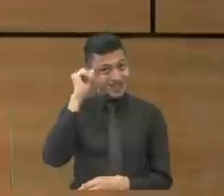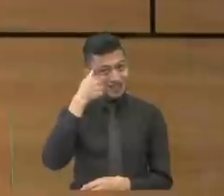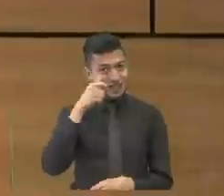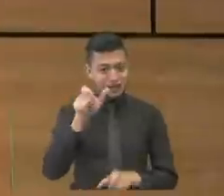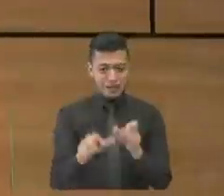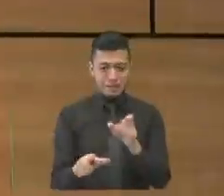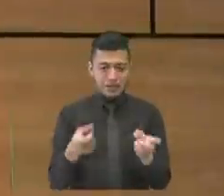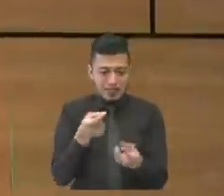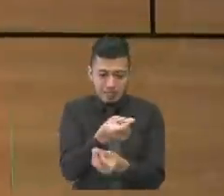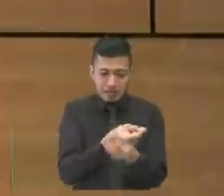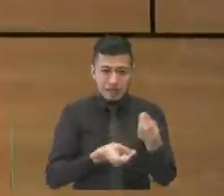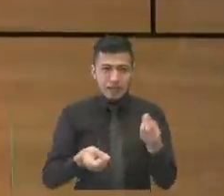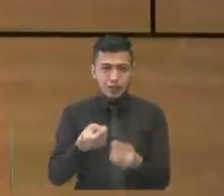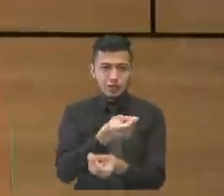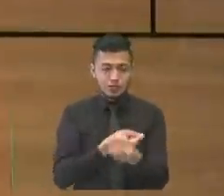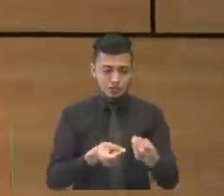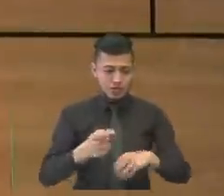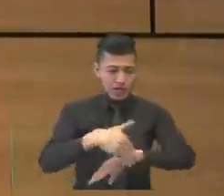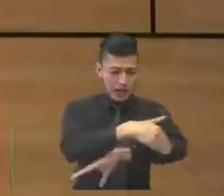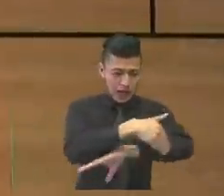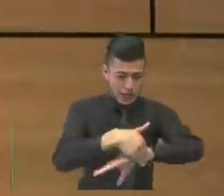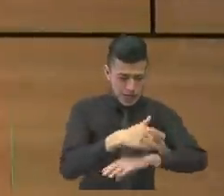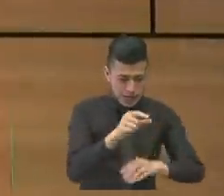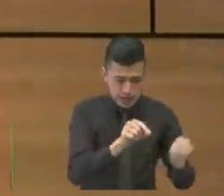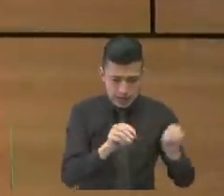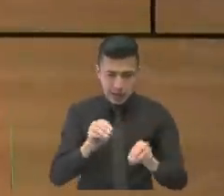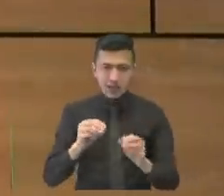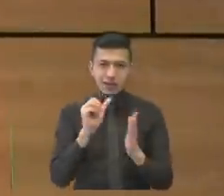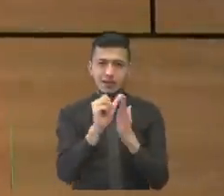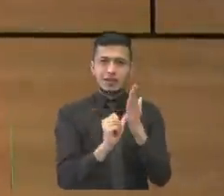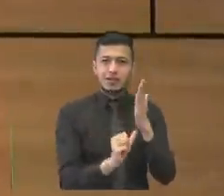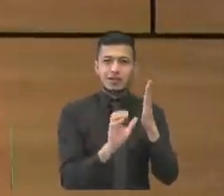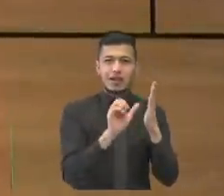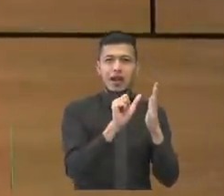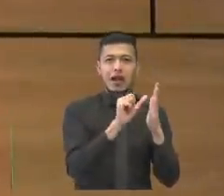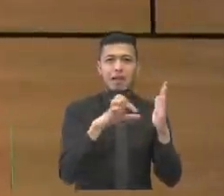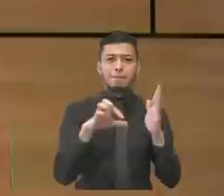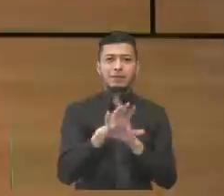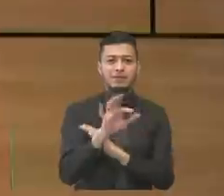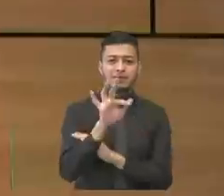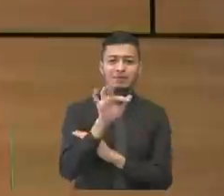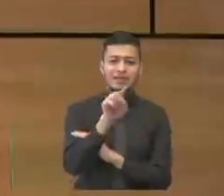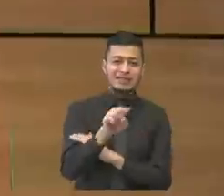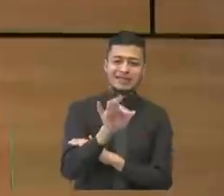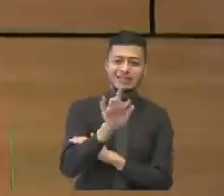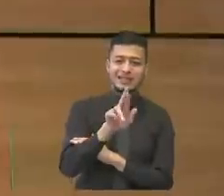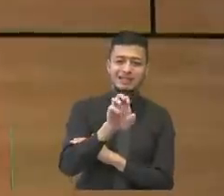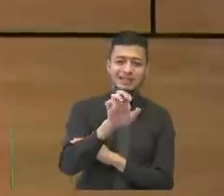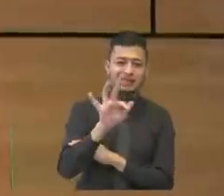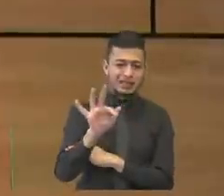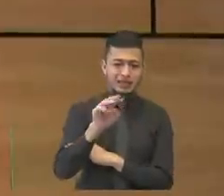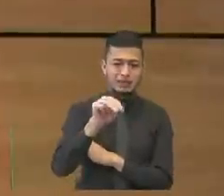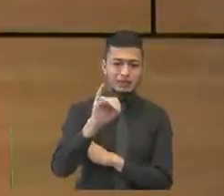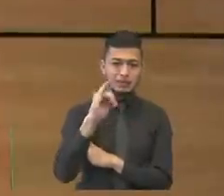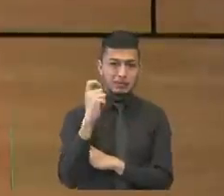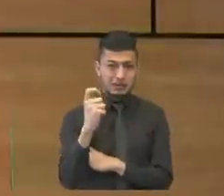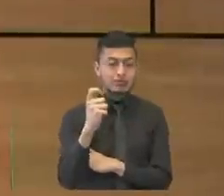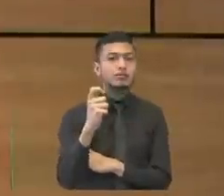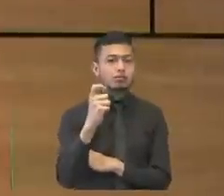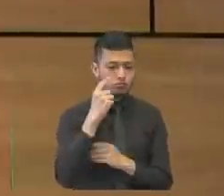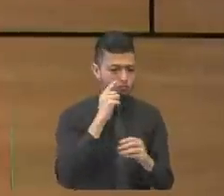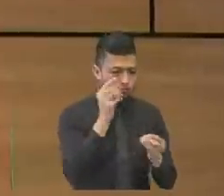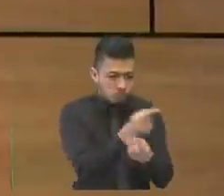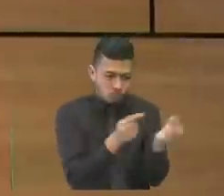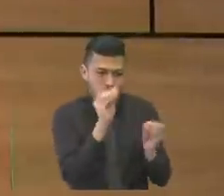diseños distintos por calle, podía diseñar una calle en particular. Y de hecho, varios participantes participaron